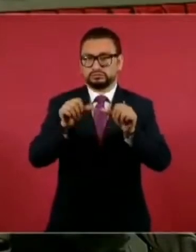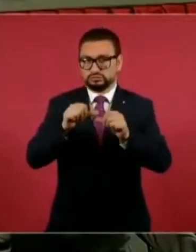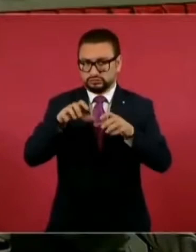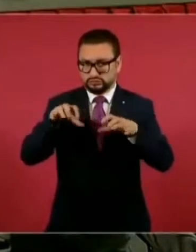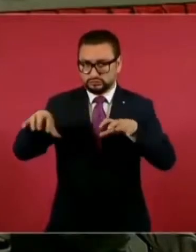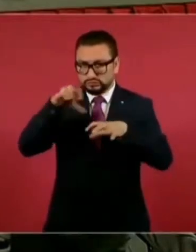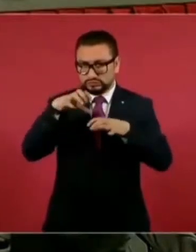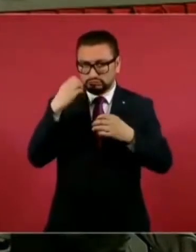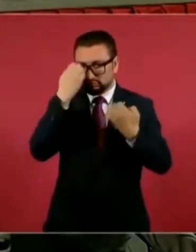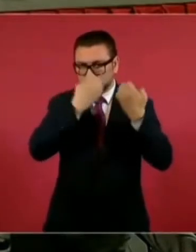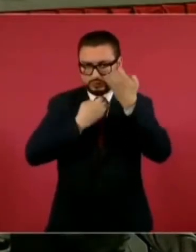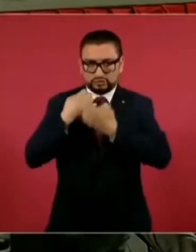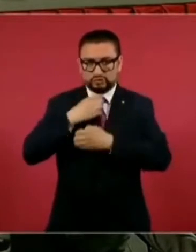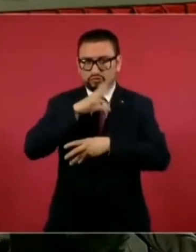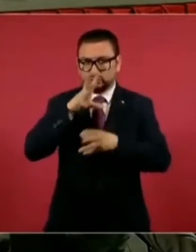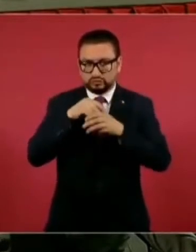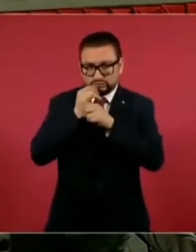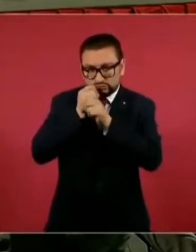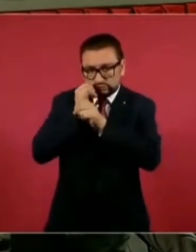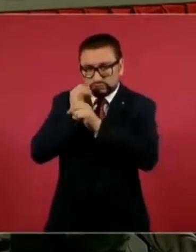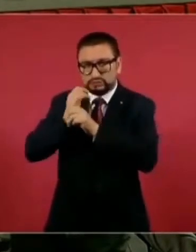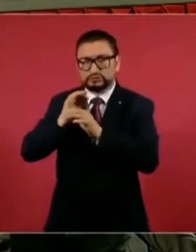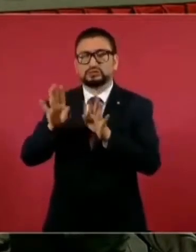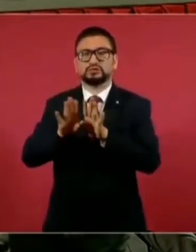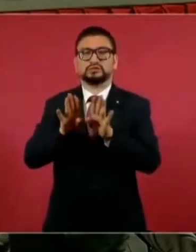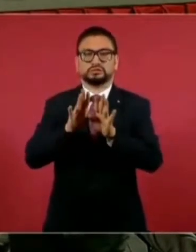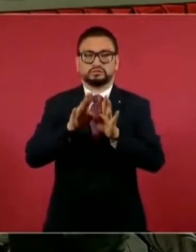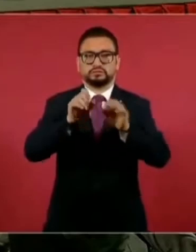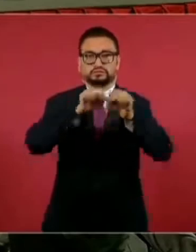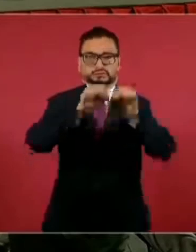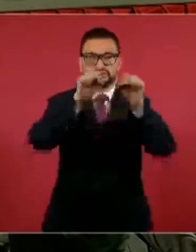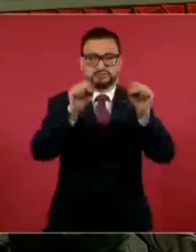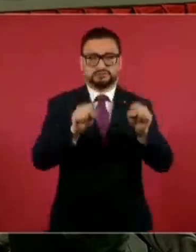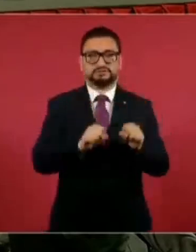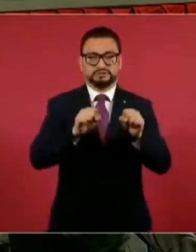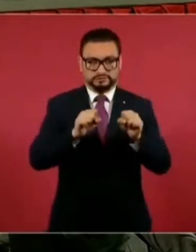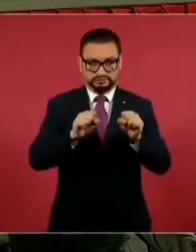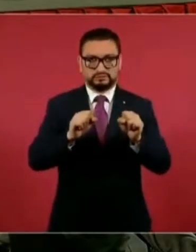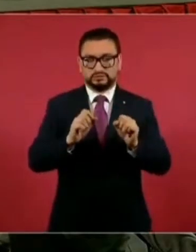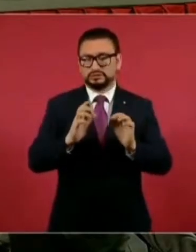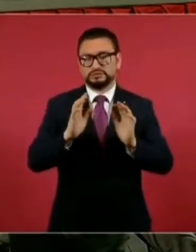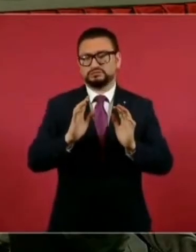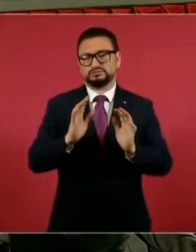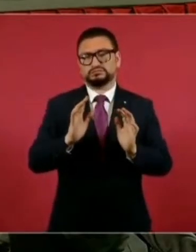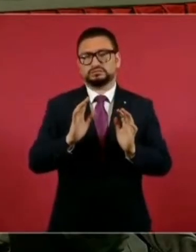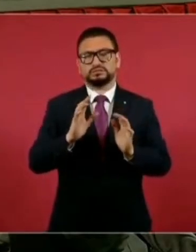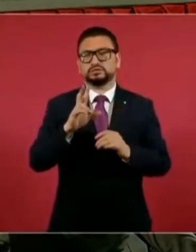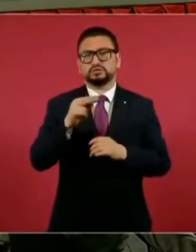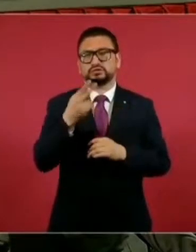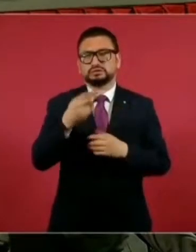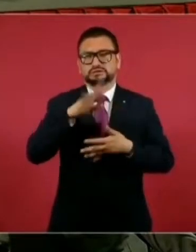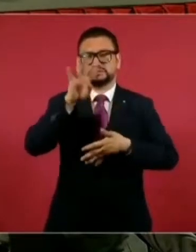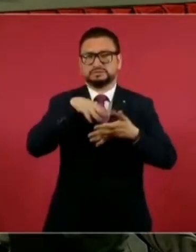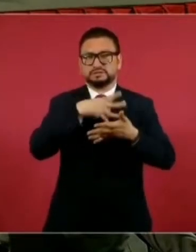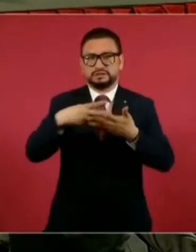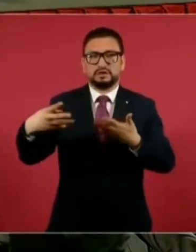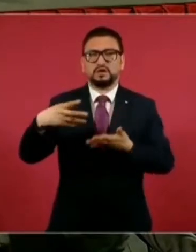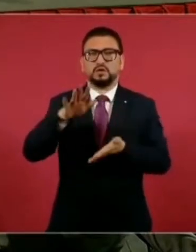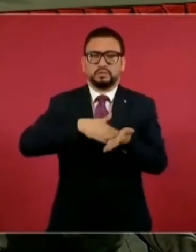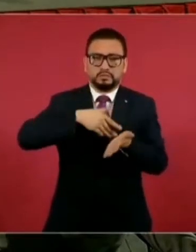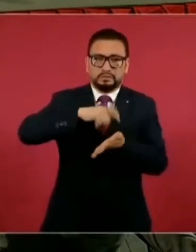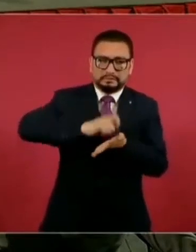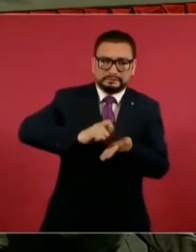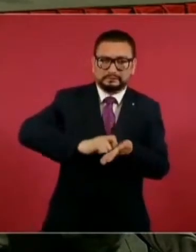las analizamos, las estudiamos. Todo a través de sistemas. Ya no utilizamos como que el Excel y el papel y el lápiz.